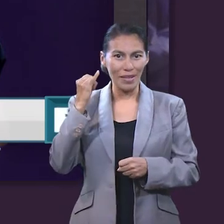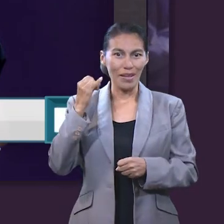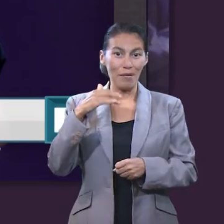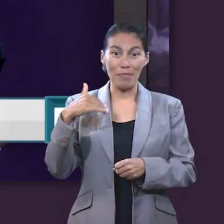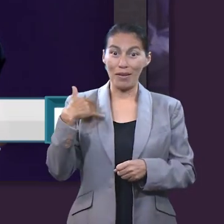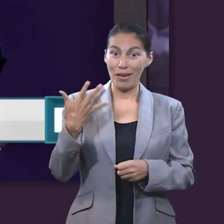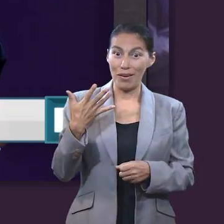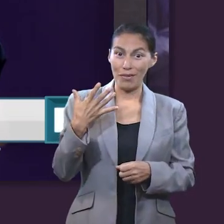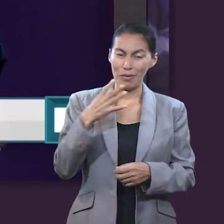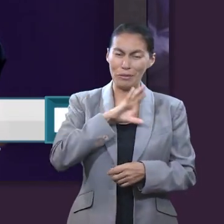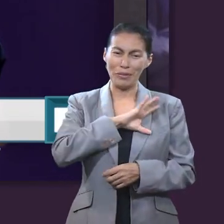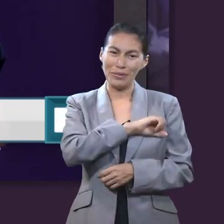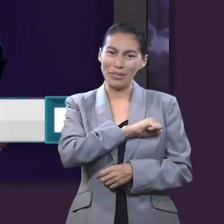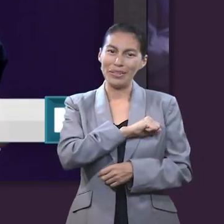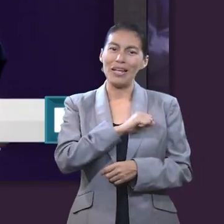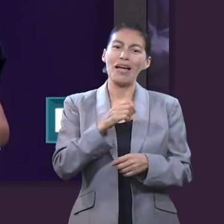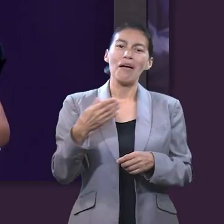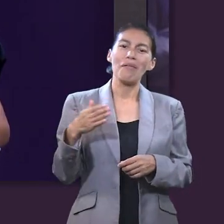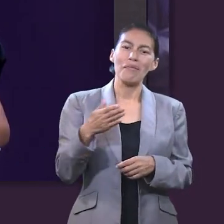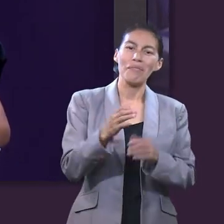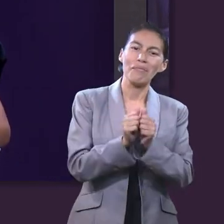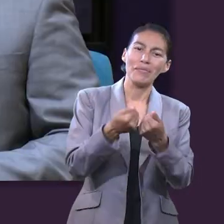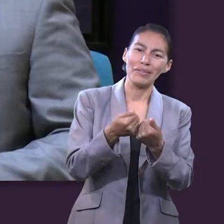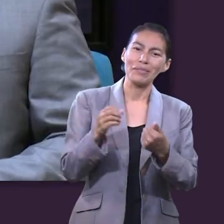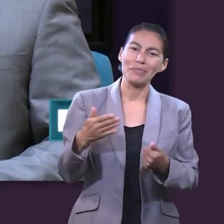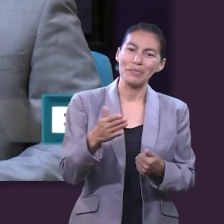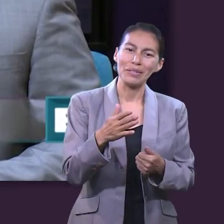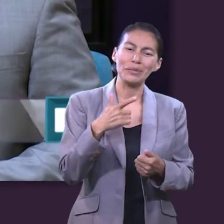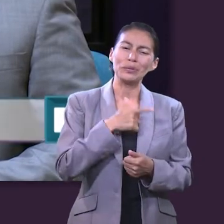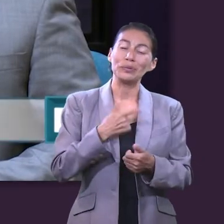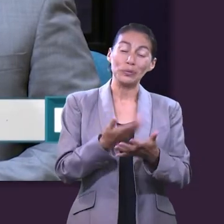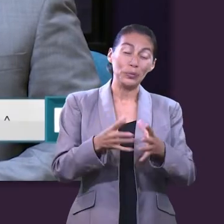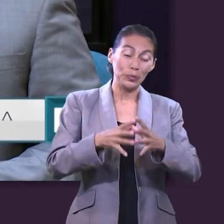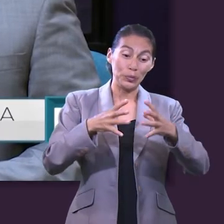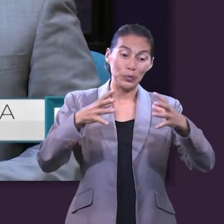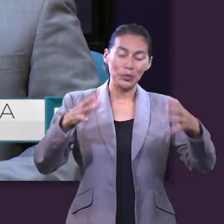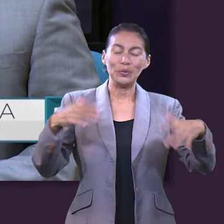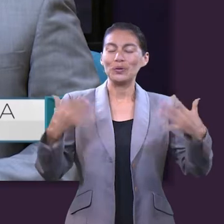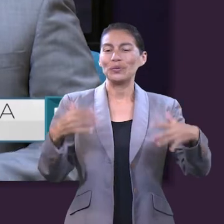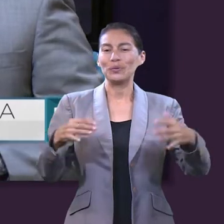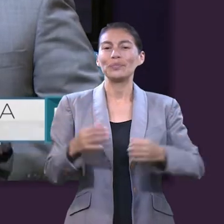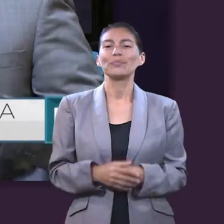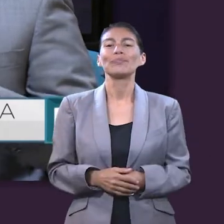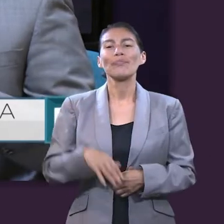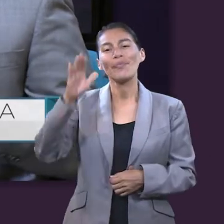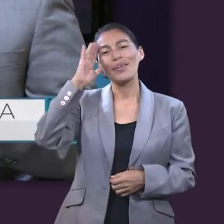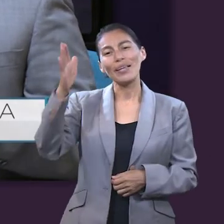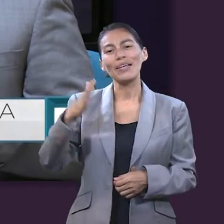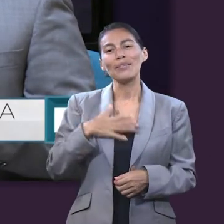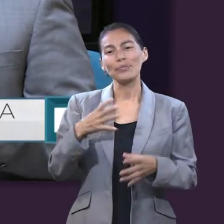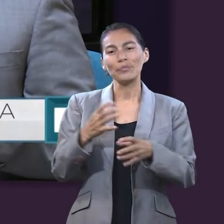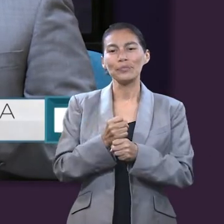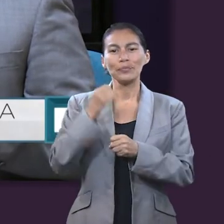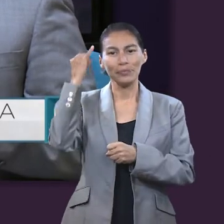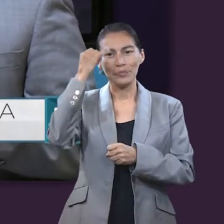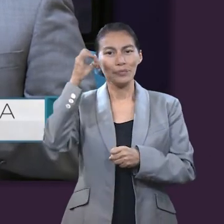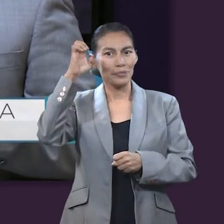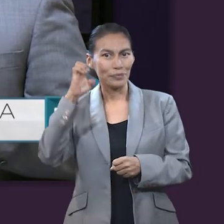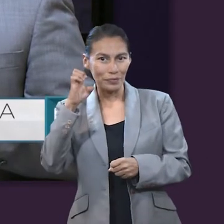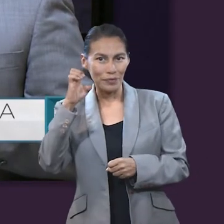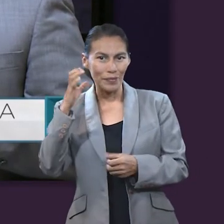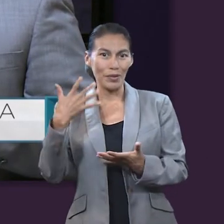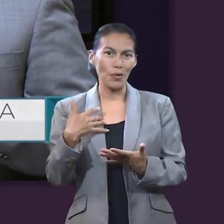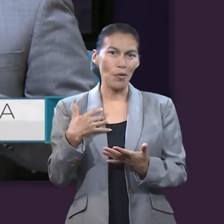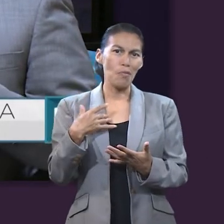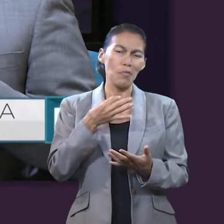milagro de la multiplicación de los panes y los peces. Hola, ¿qué tal? Mi nombre es Jaime Alcántara. Tengo varios momentos favoritos, pero